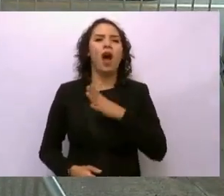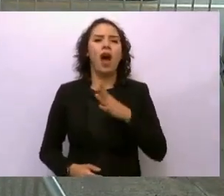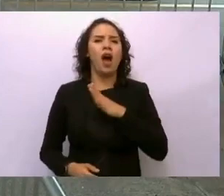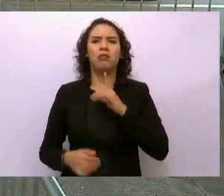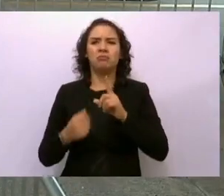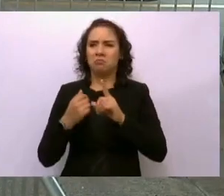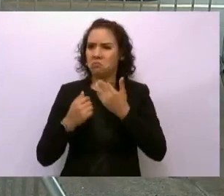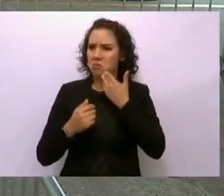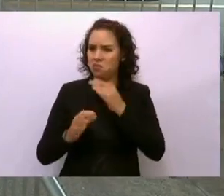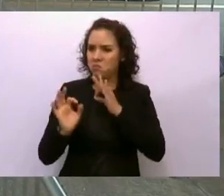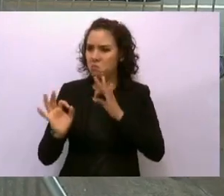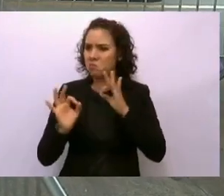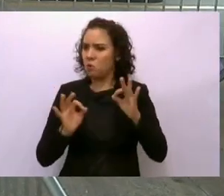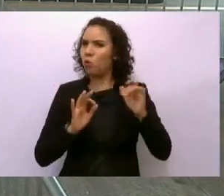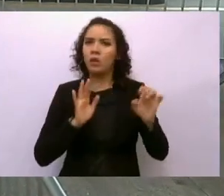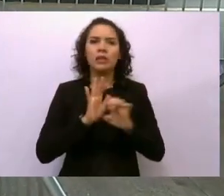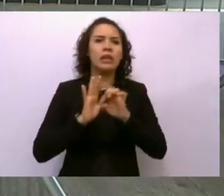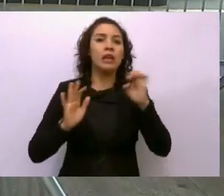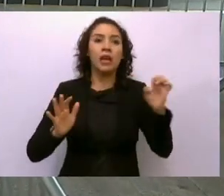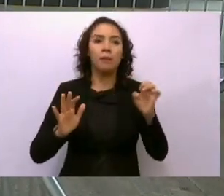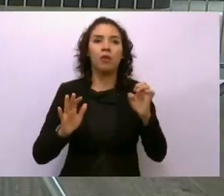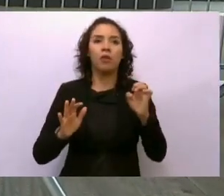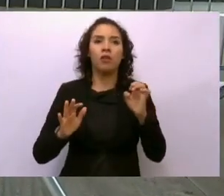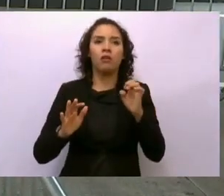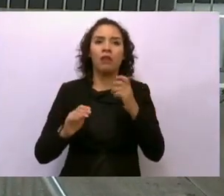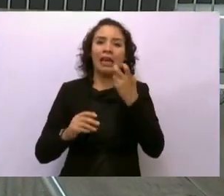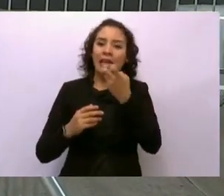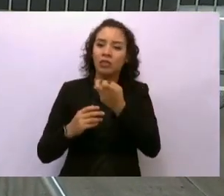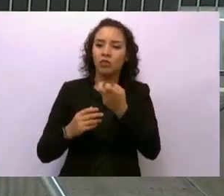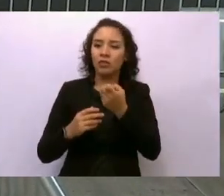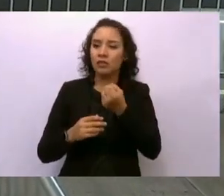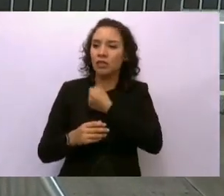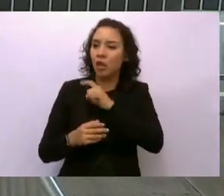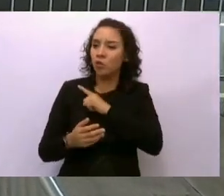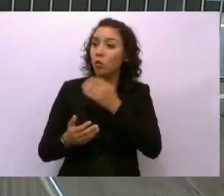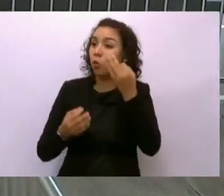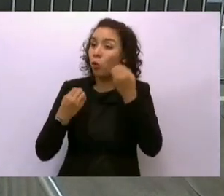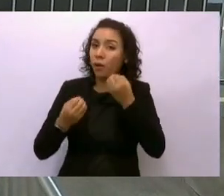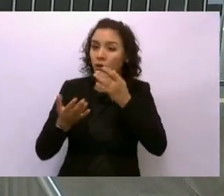no hay límite cuando se trata de salud.